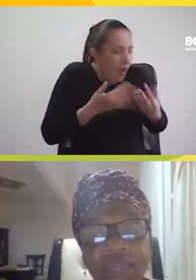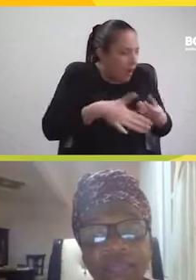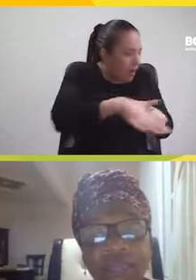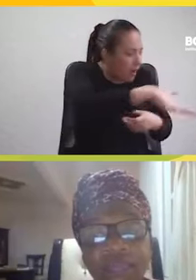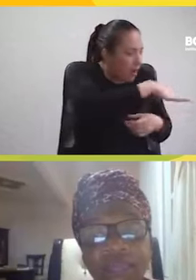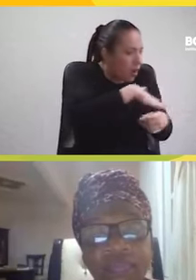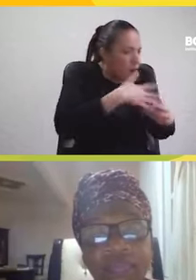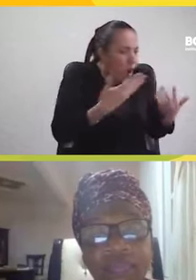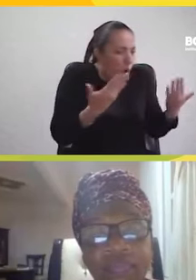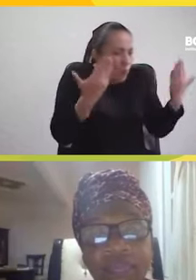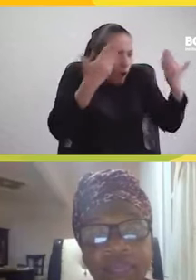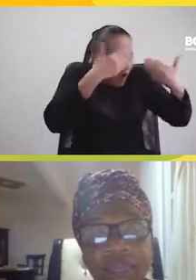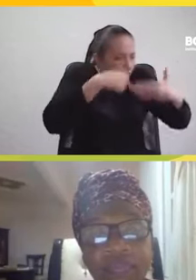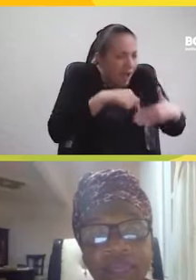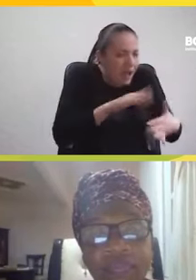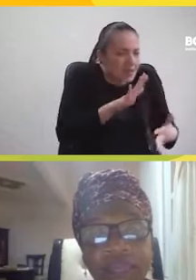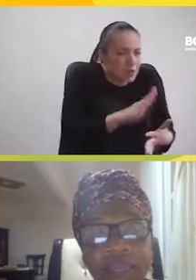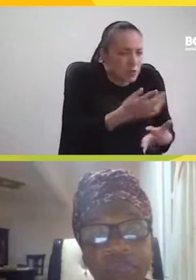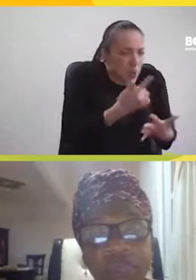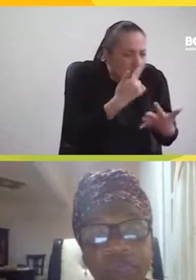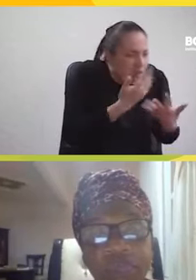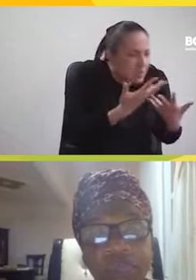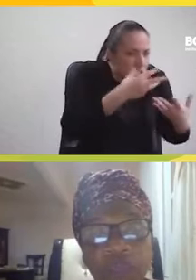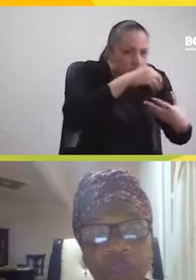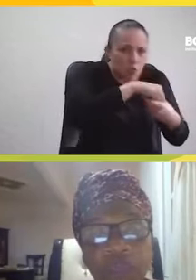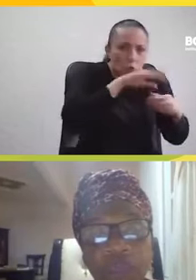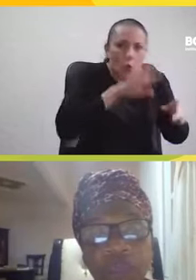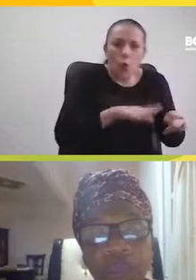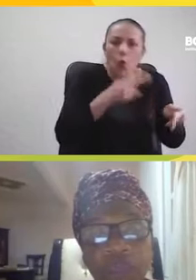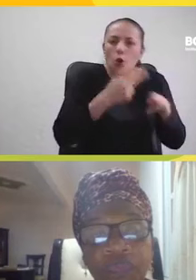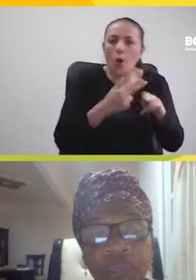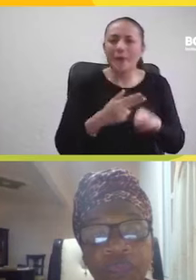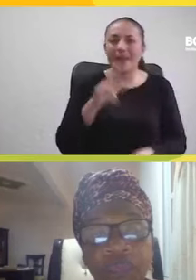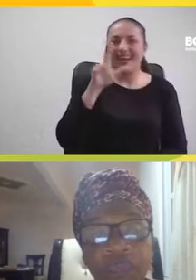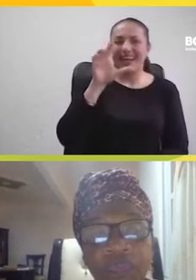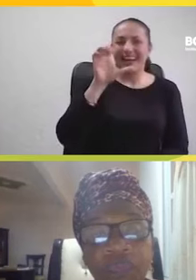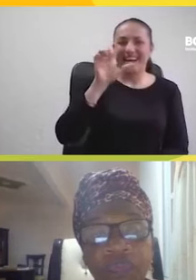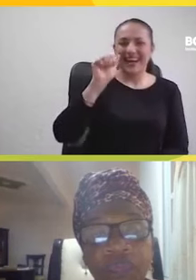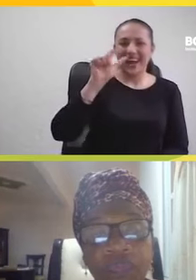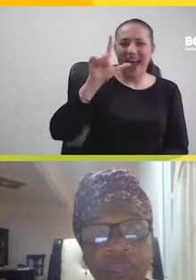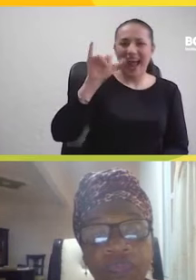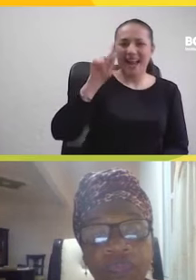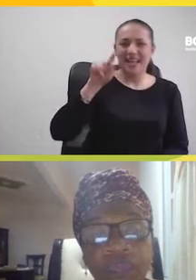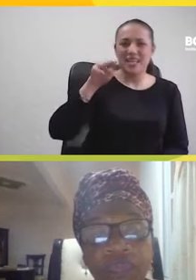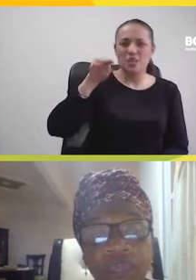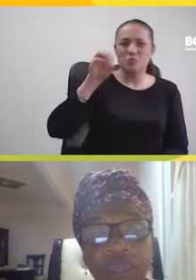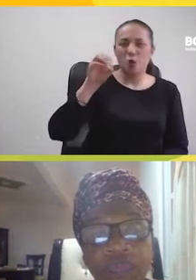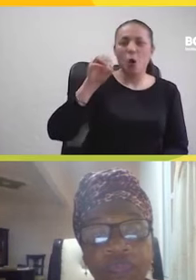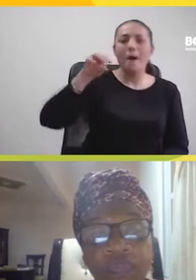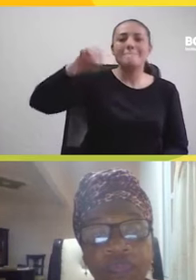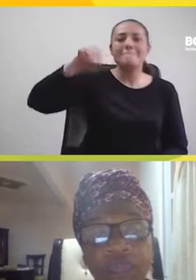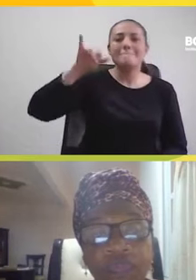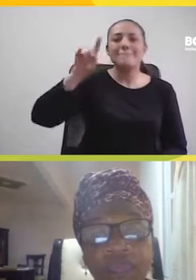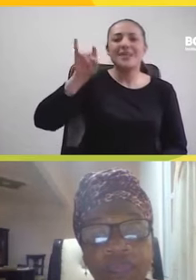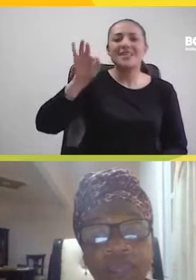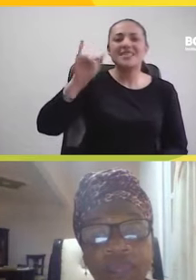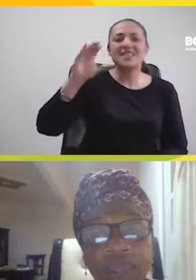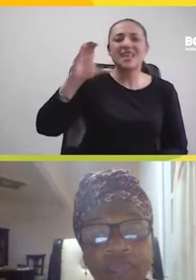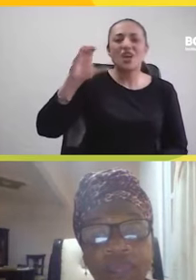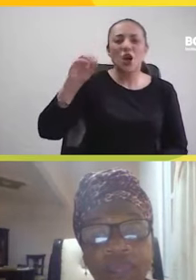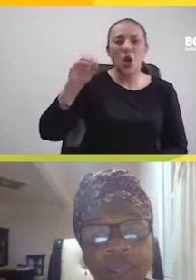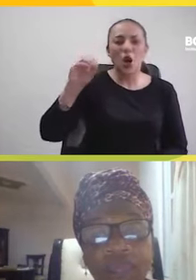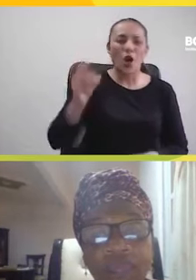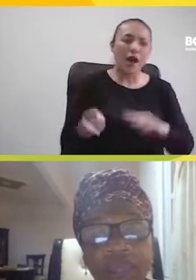literatura el realismo místico para mí es padre del realismo mágico que desarrollara Alejo